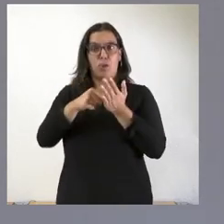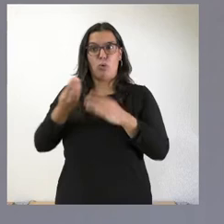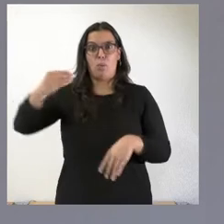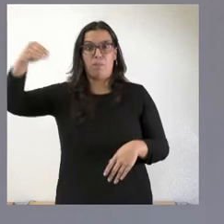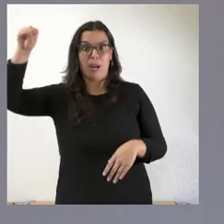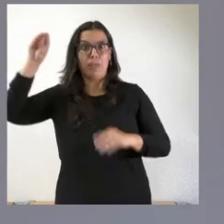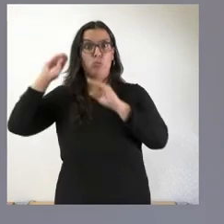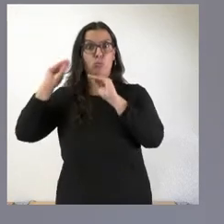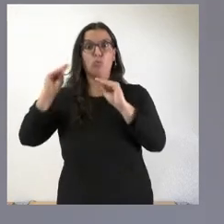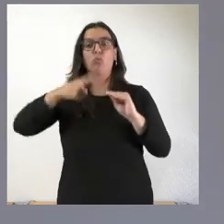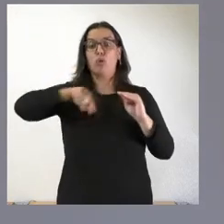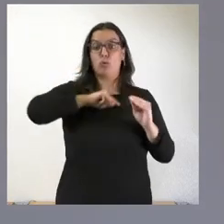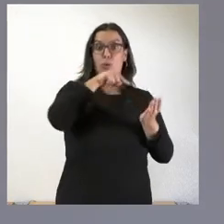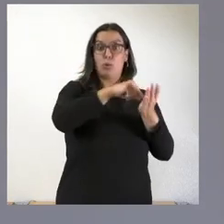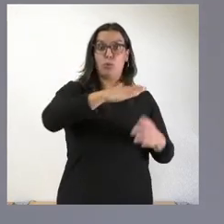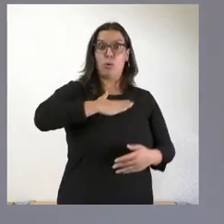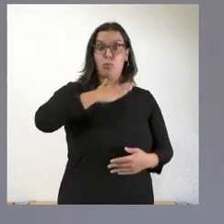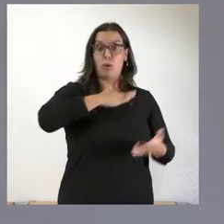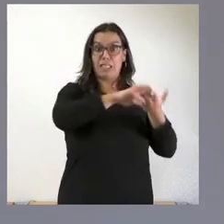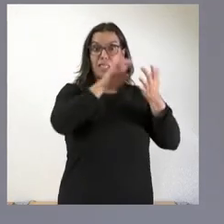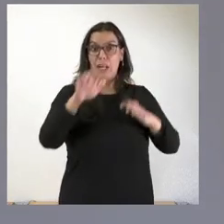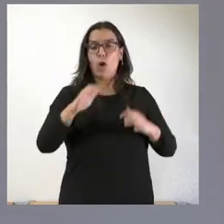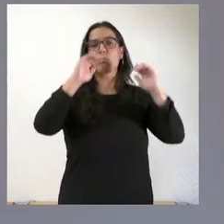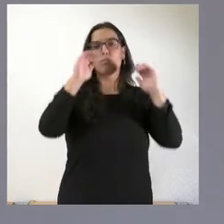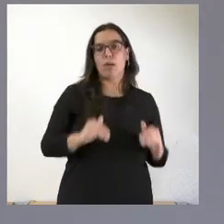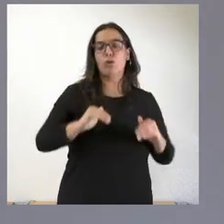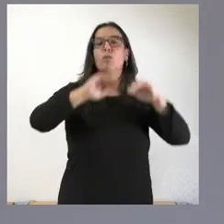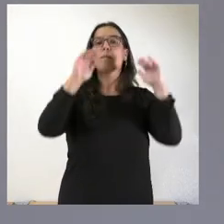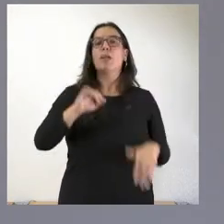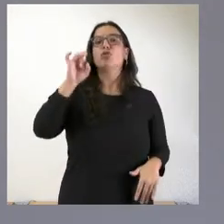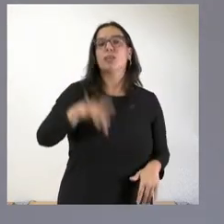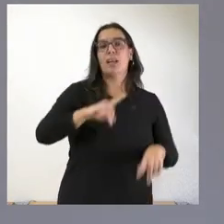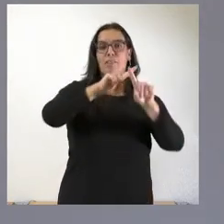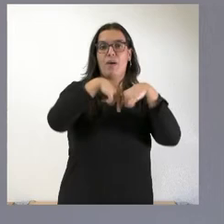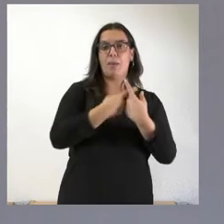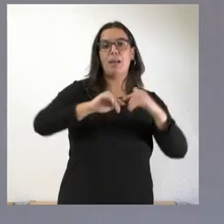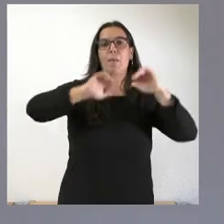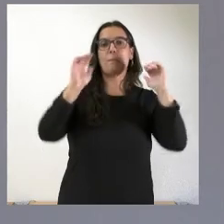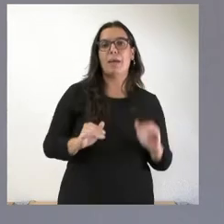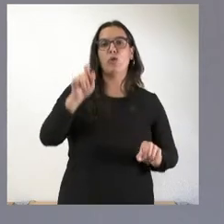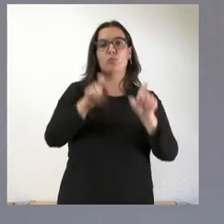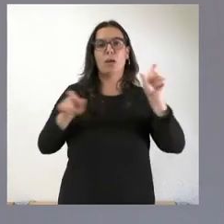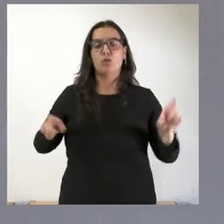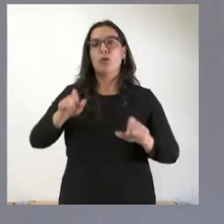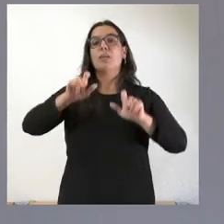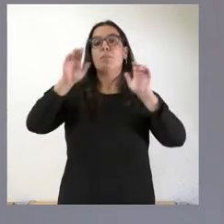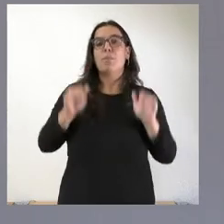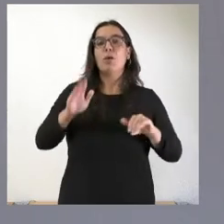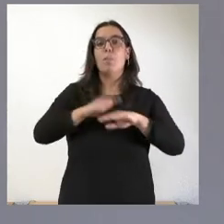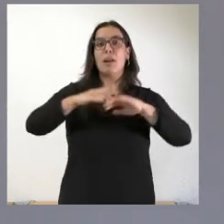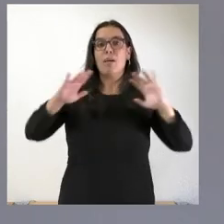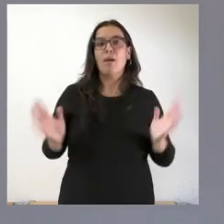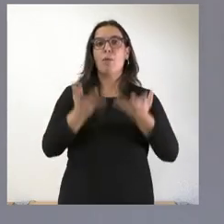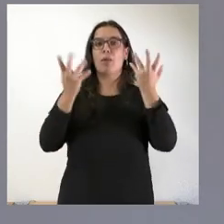en Castilla y León bajamos impuestos a las familias y a los ciudadanos, bajamos impuestos para favorecer el empleo y el